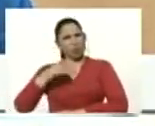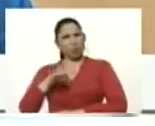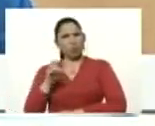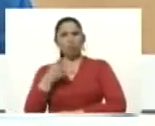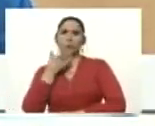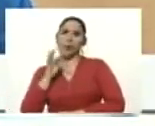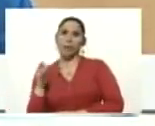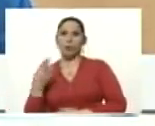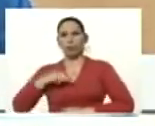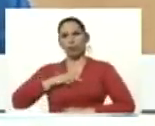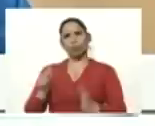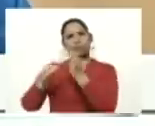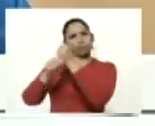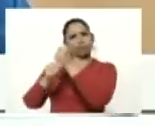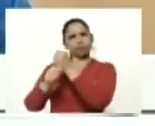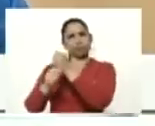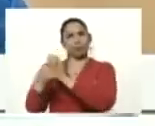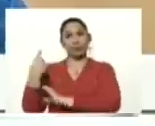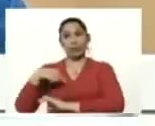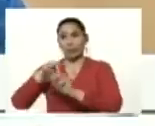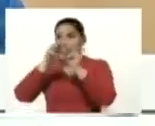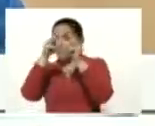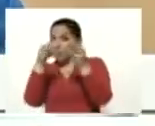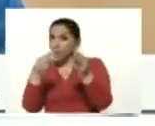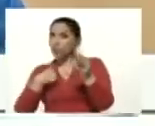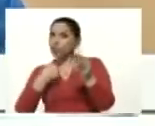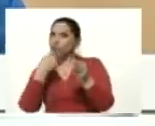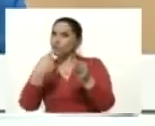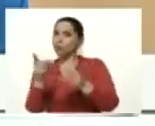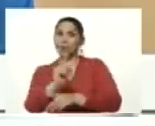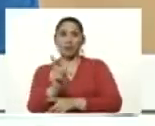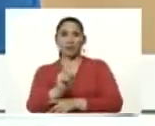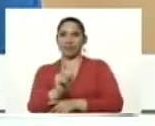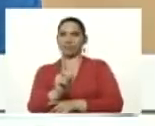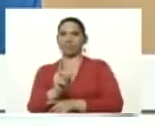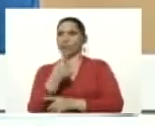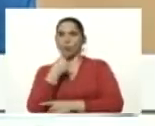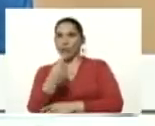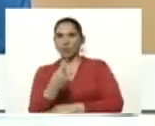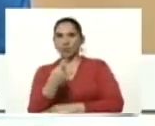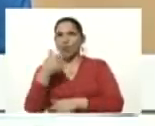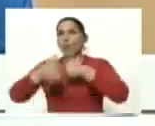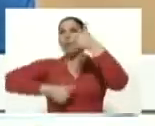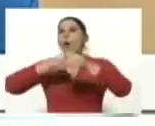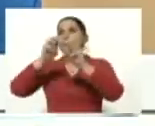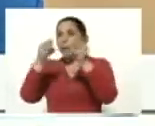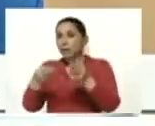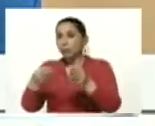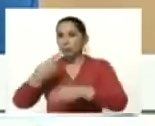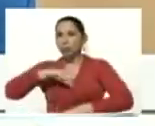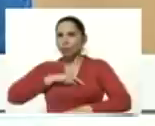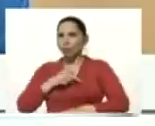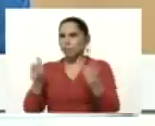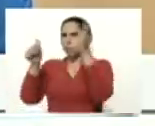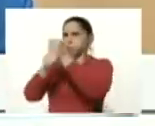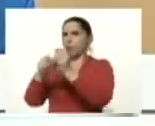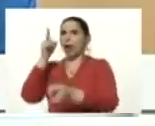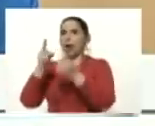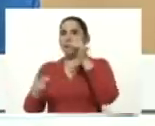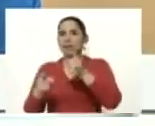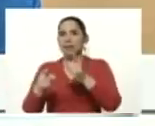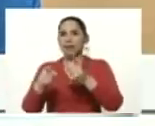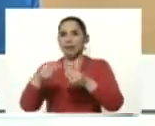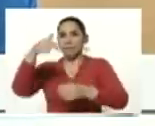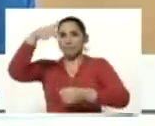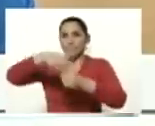Que descubramos, tenemos método, no lo voy a decir cuál es el método, pero lo tenemos. Que descubramos a alguien que eche